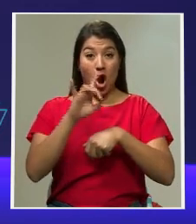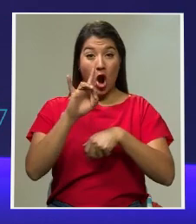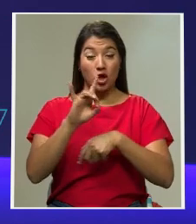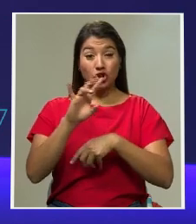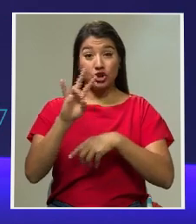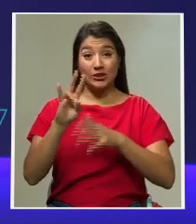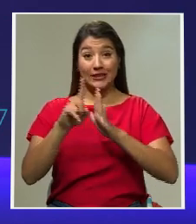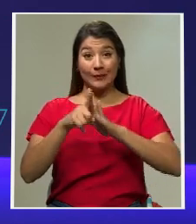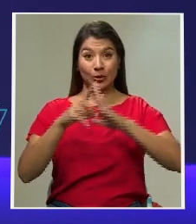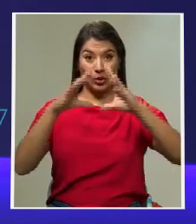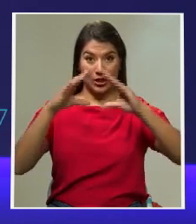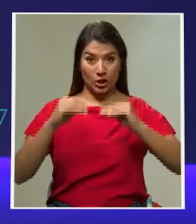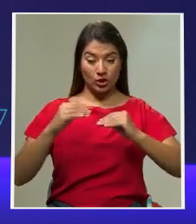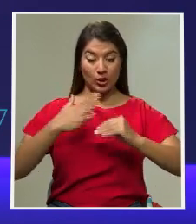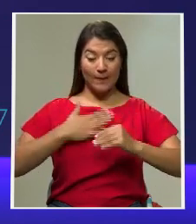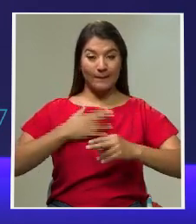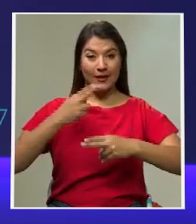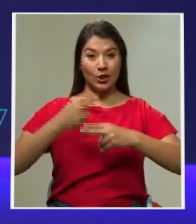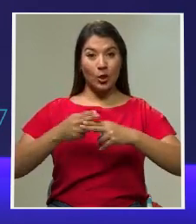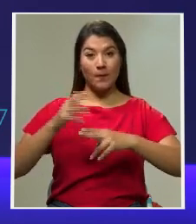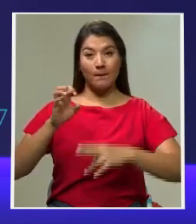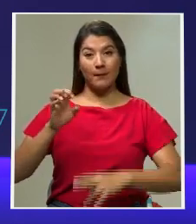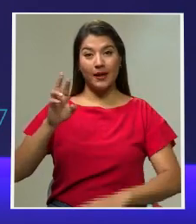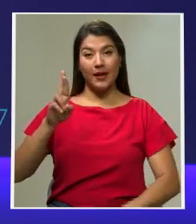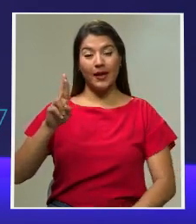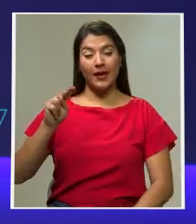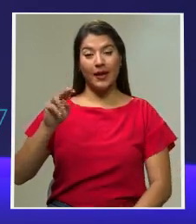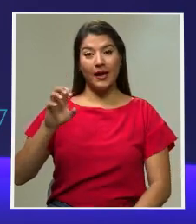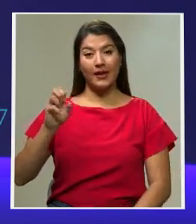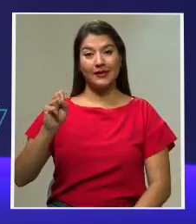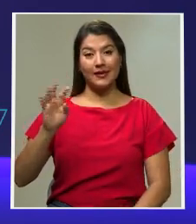7 minutos. Soy Ernesto Rivera.